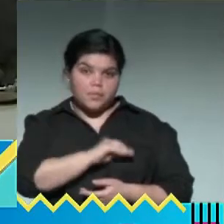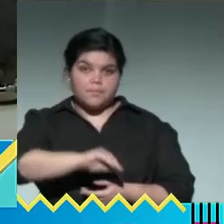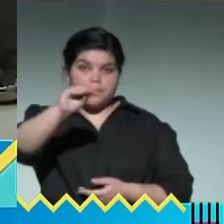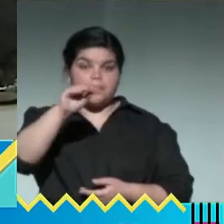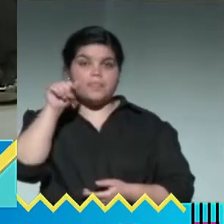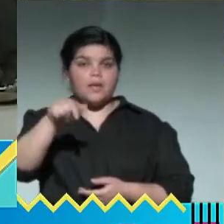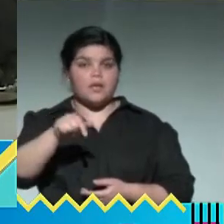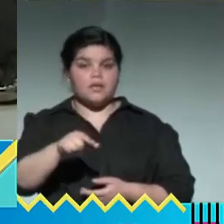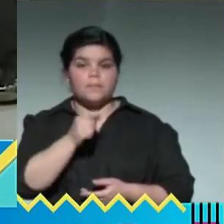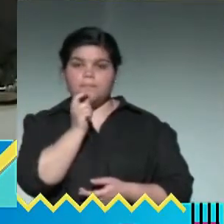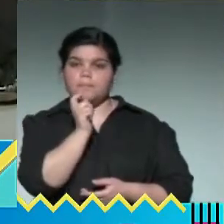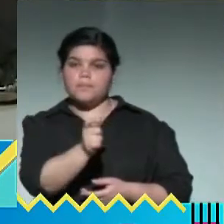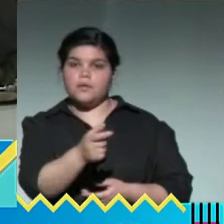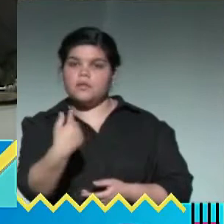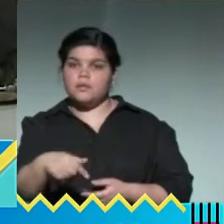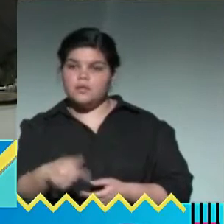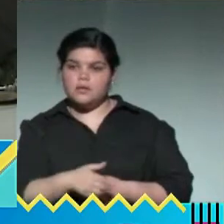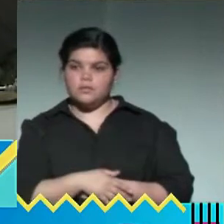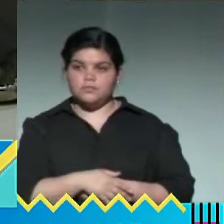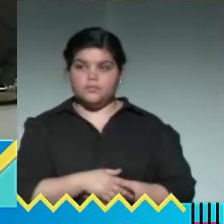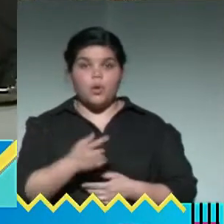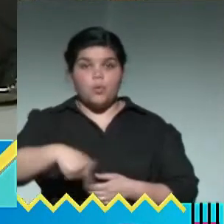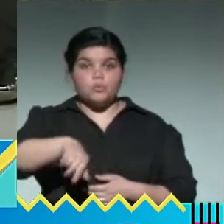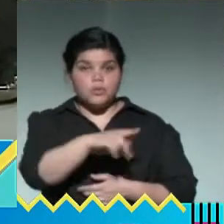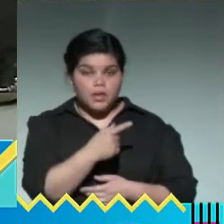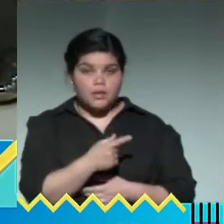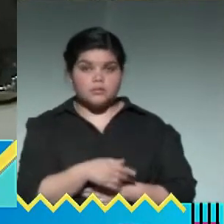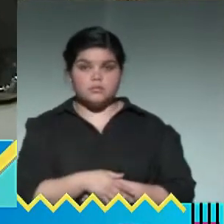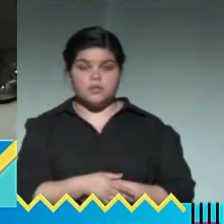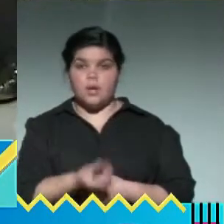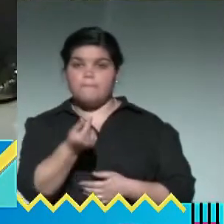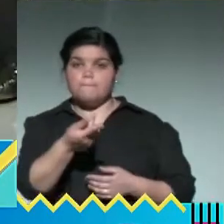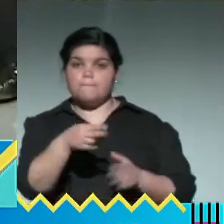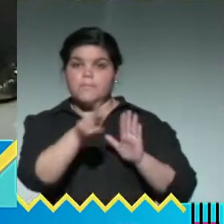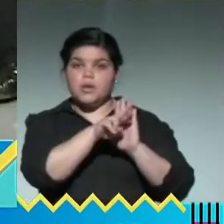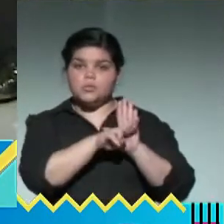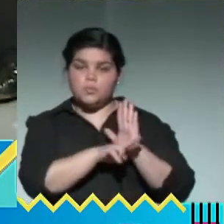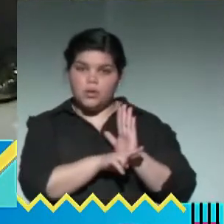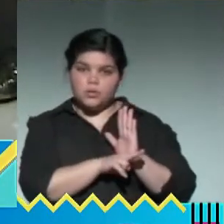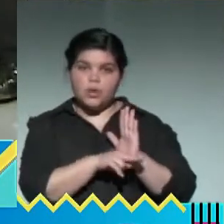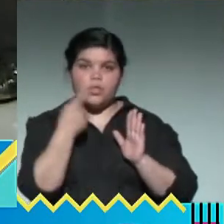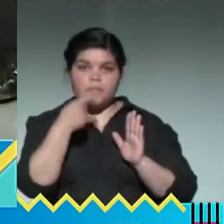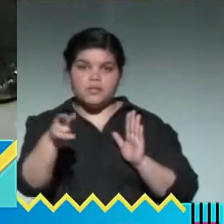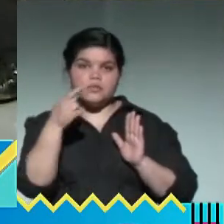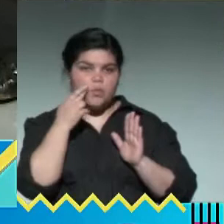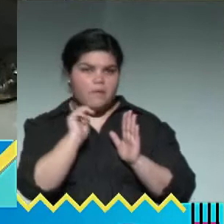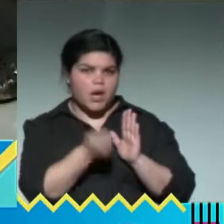consigna que tienen que responder es ¿qué le modificarían, si es que le modificarían algo, al presupuesto 2019? ¿Te animás,